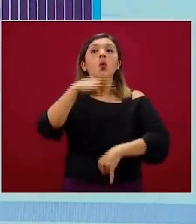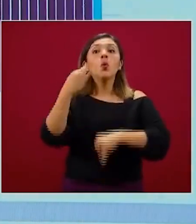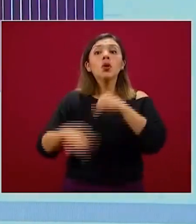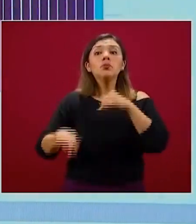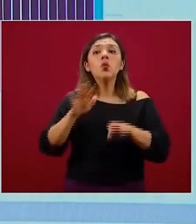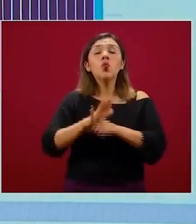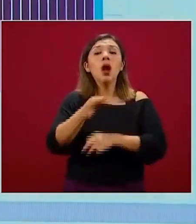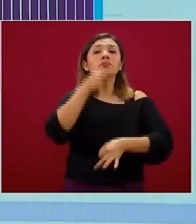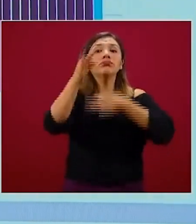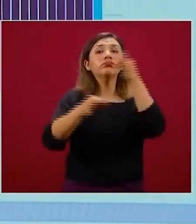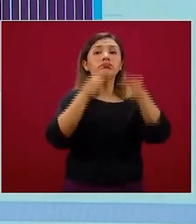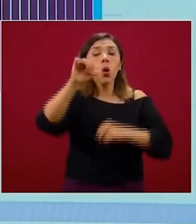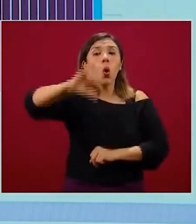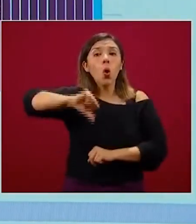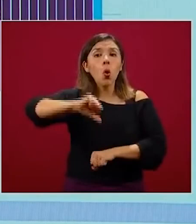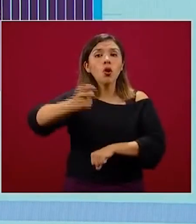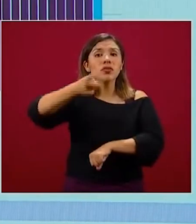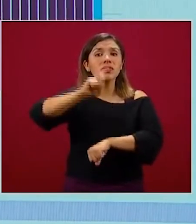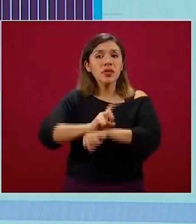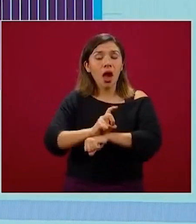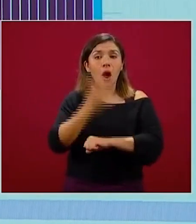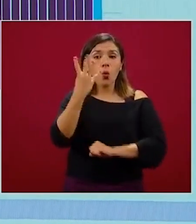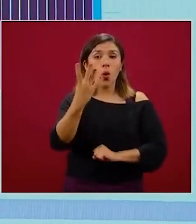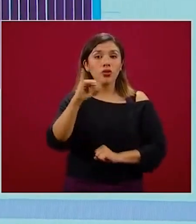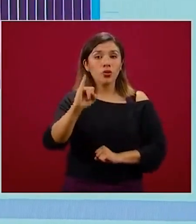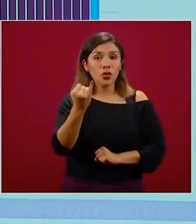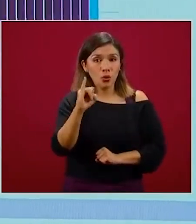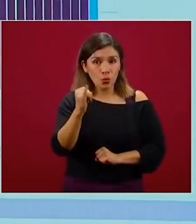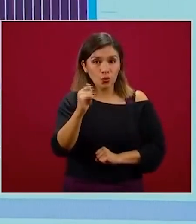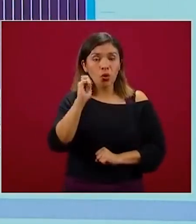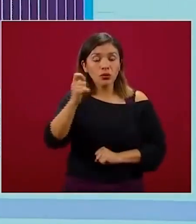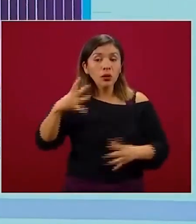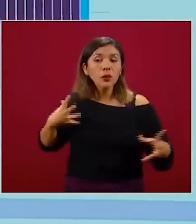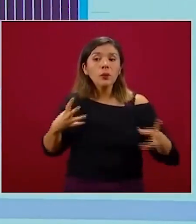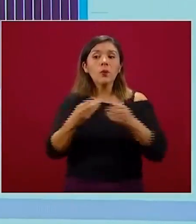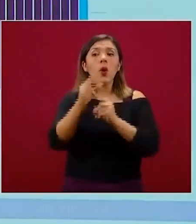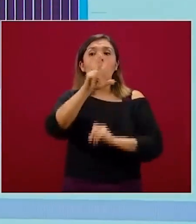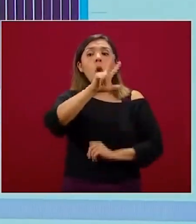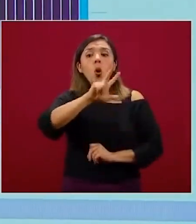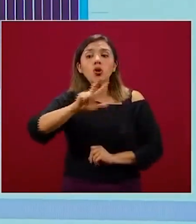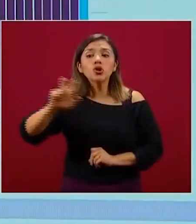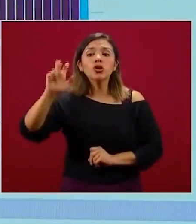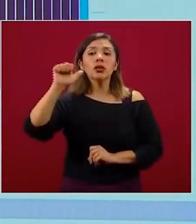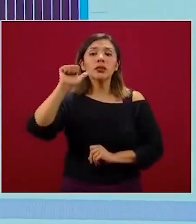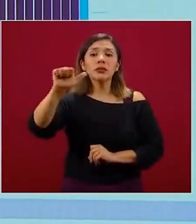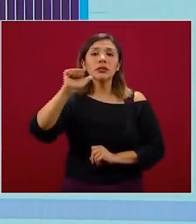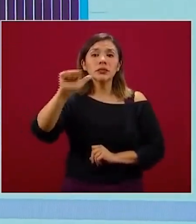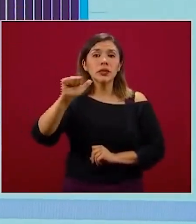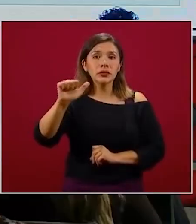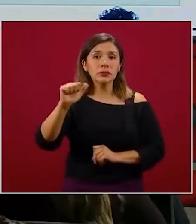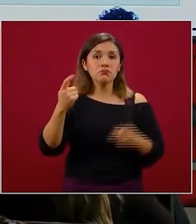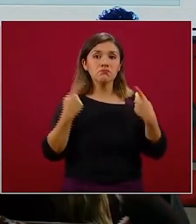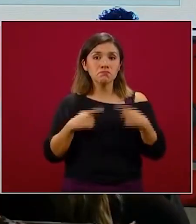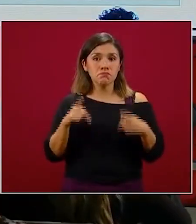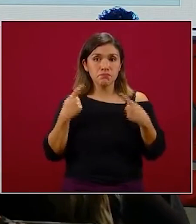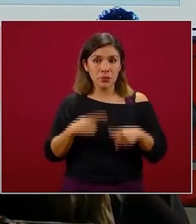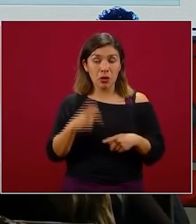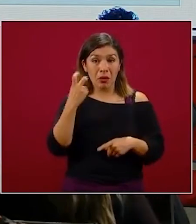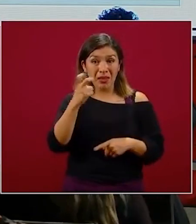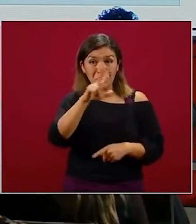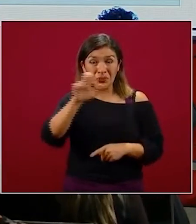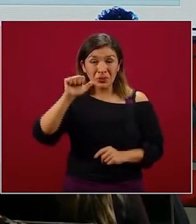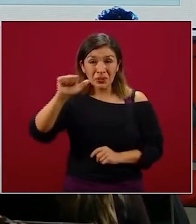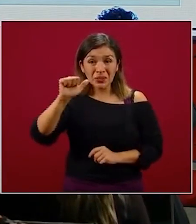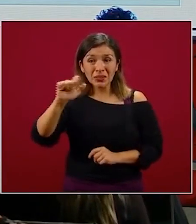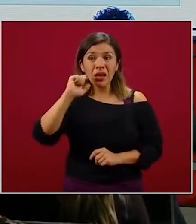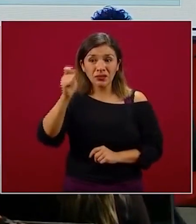escenario más catastrófico hasta en 60.000 muertes, cifra que hoy quedó en el olvido con 300.000 decesos y que ubican a nuestro país como el quinto lugar de